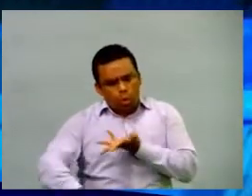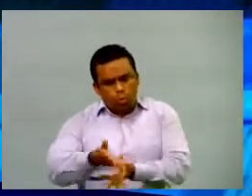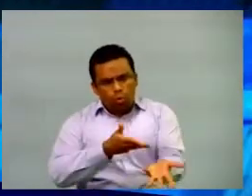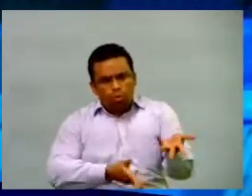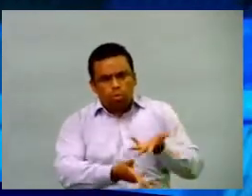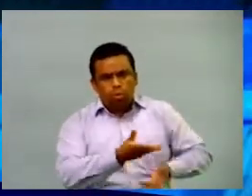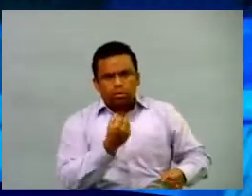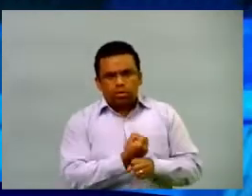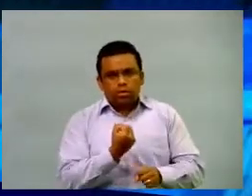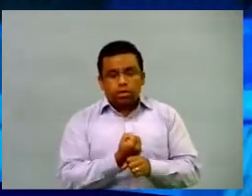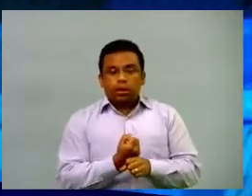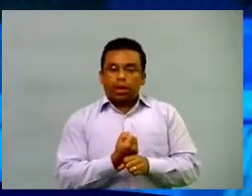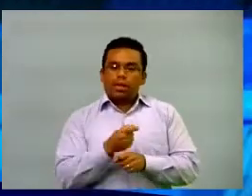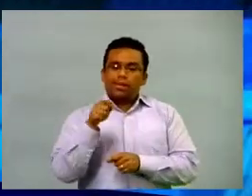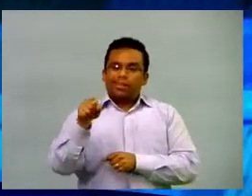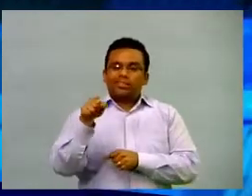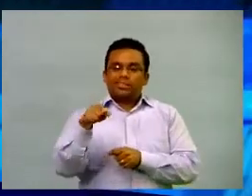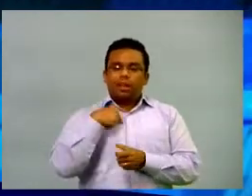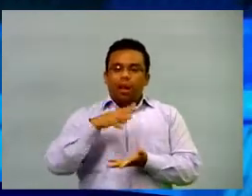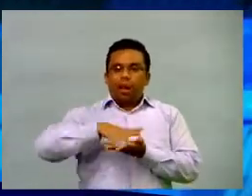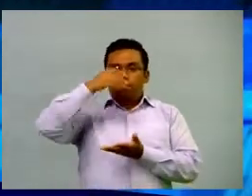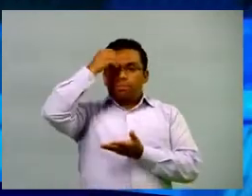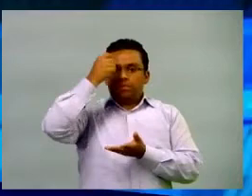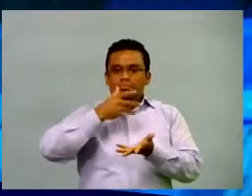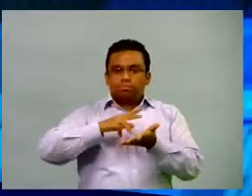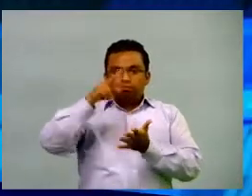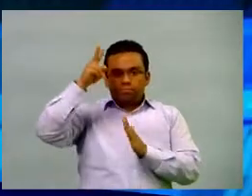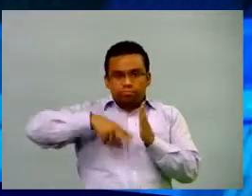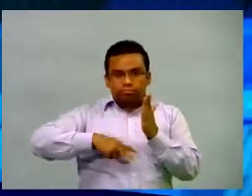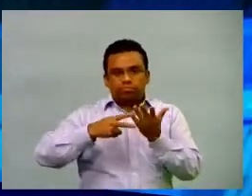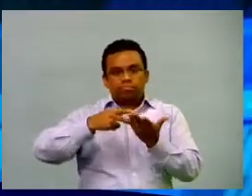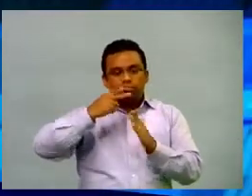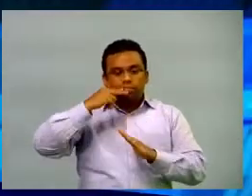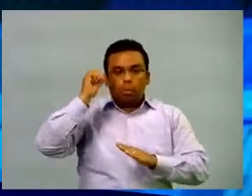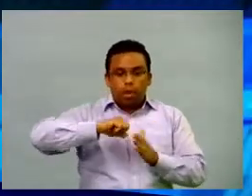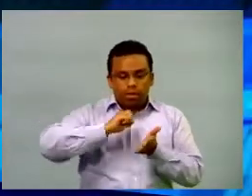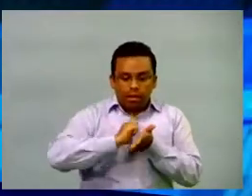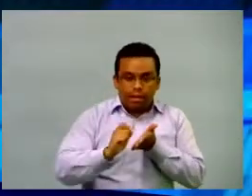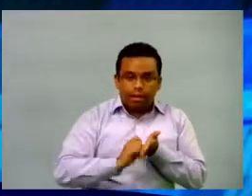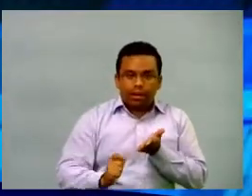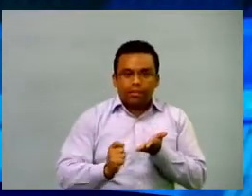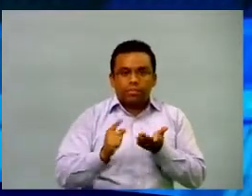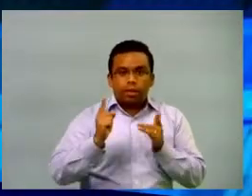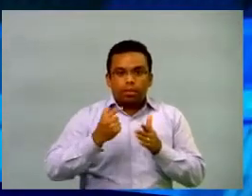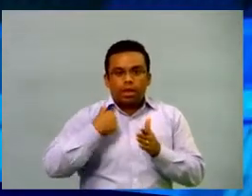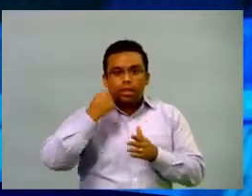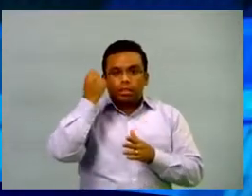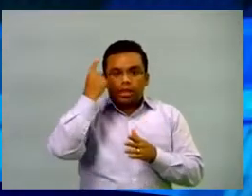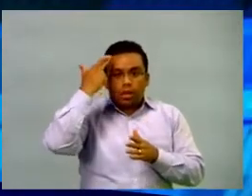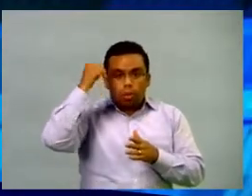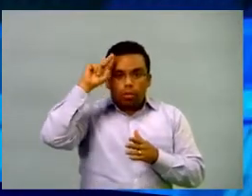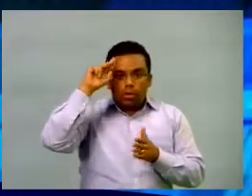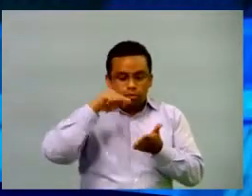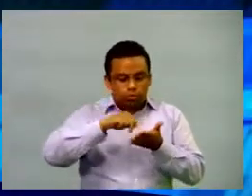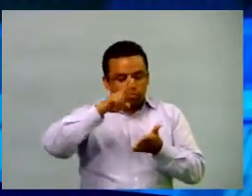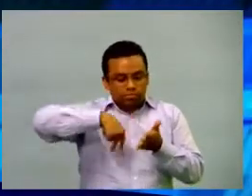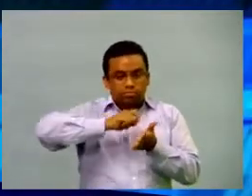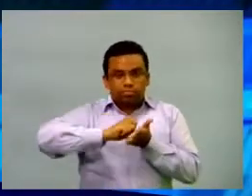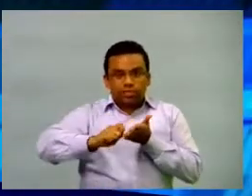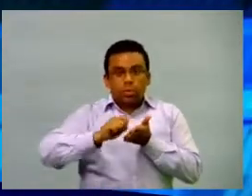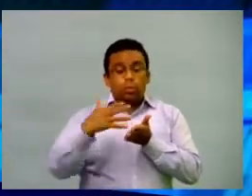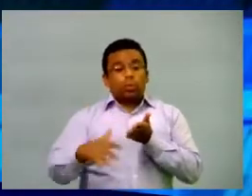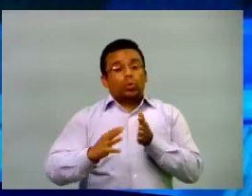los estudiantes aprendan a leer, aprendan a escribir, tengan una comprensión lectora que es